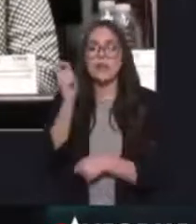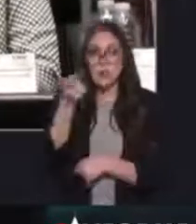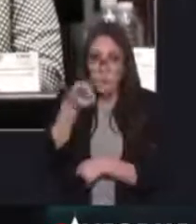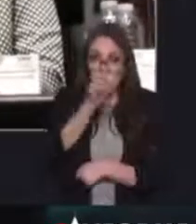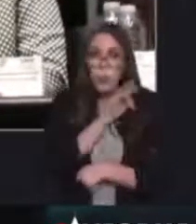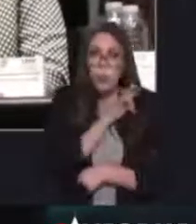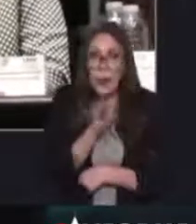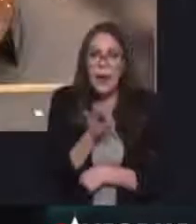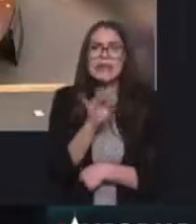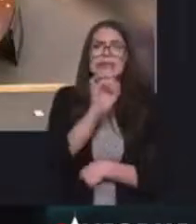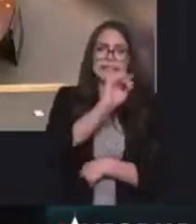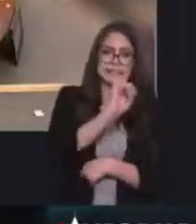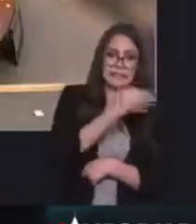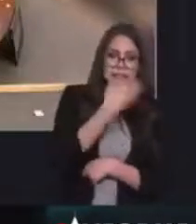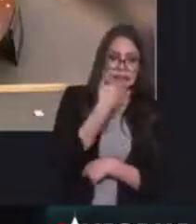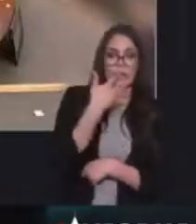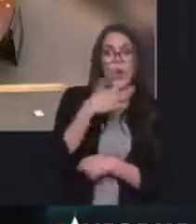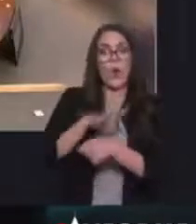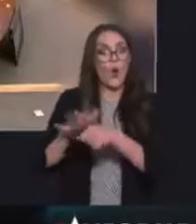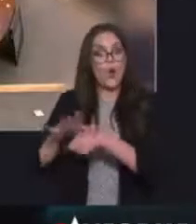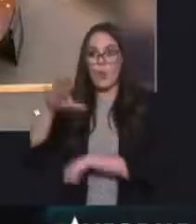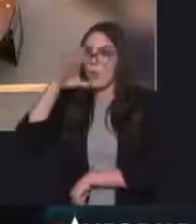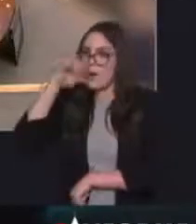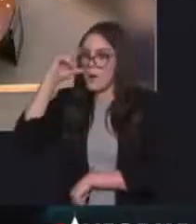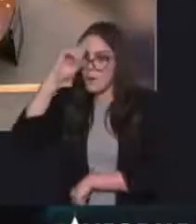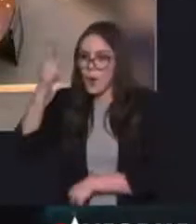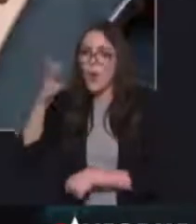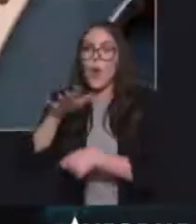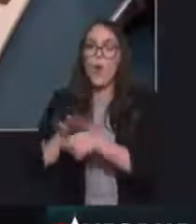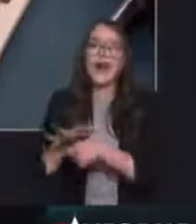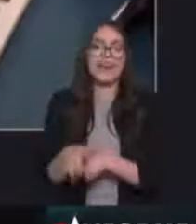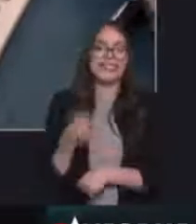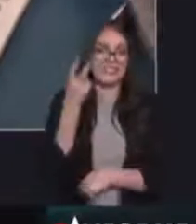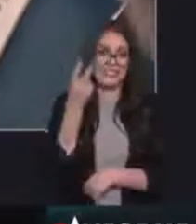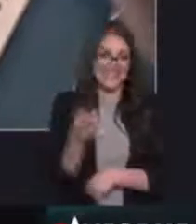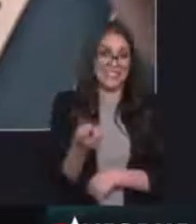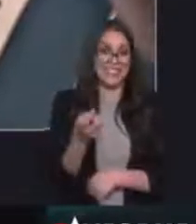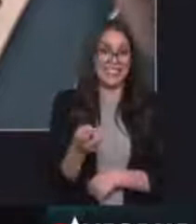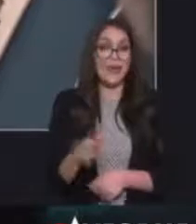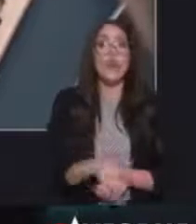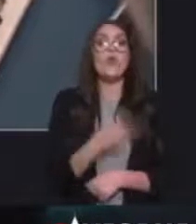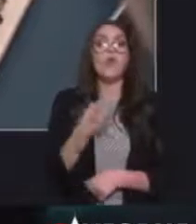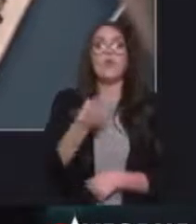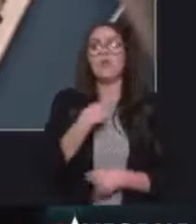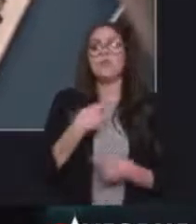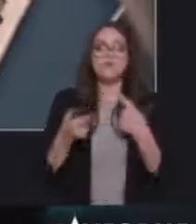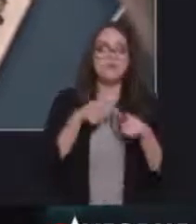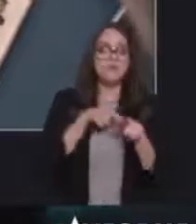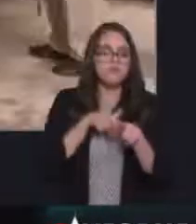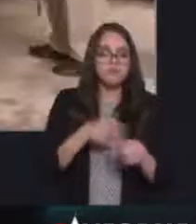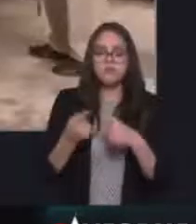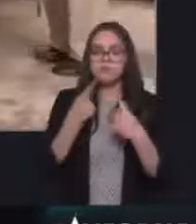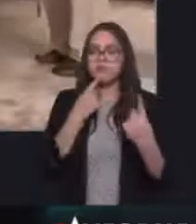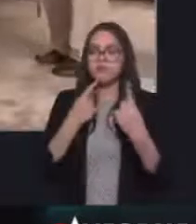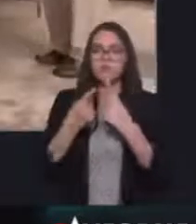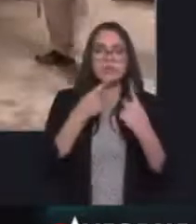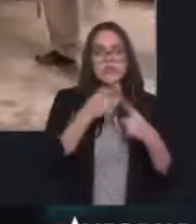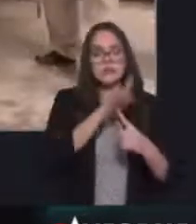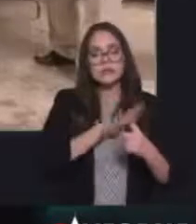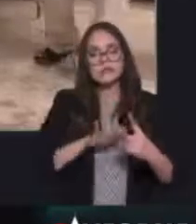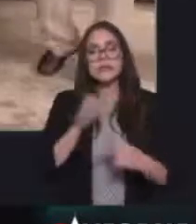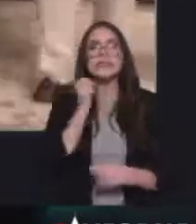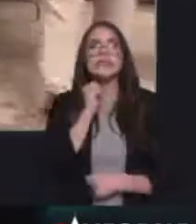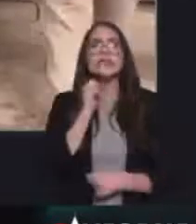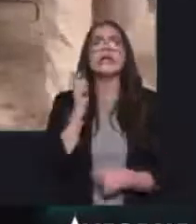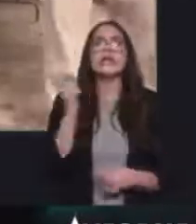puede hacer y qué no se puede hacer. Entonces, lo que estamos dictaminando es un proyecto